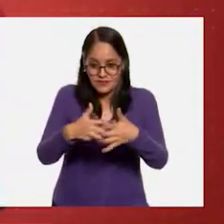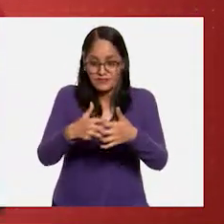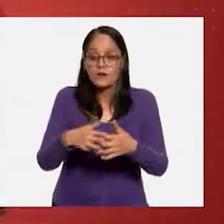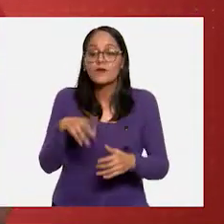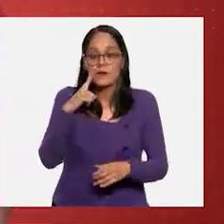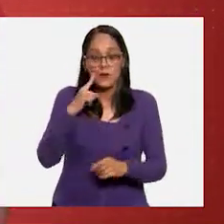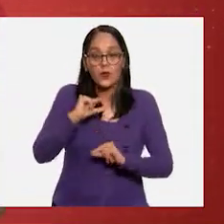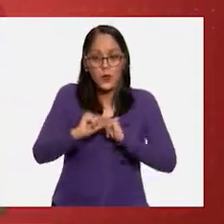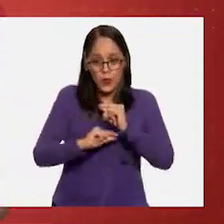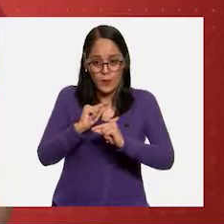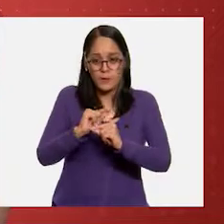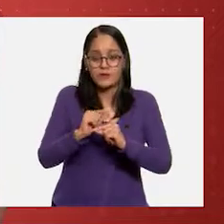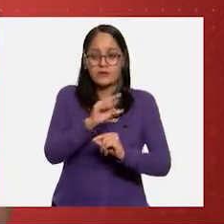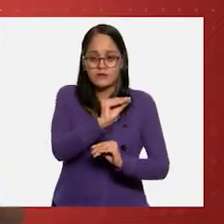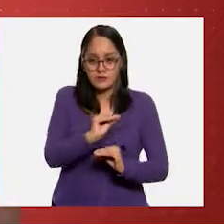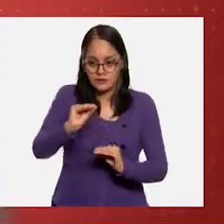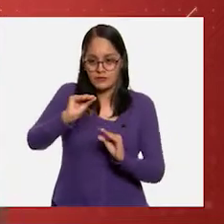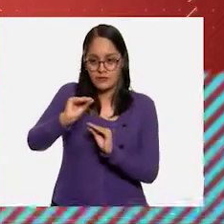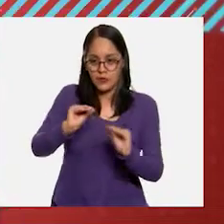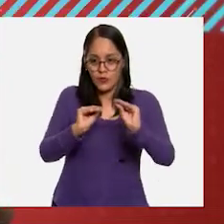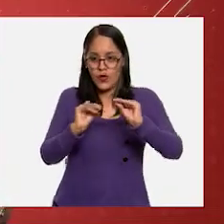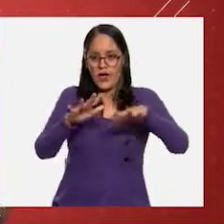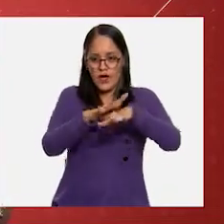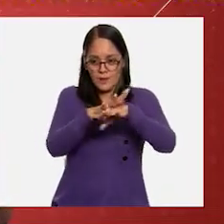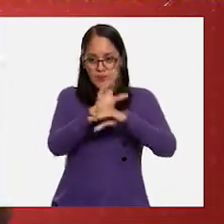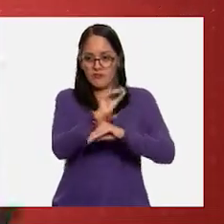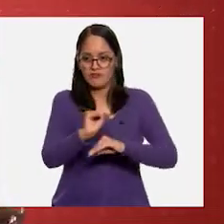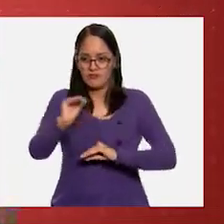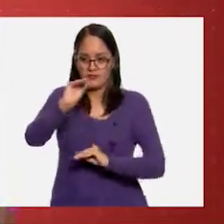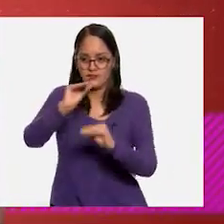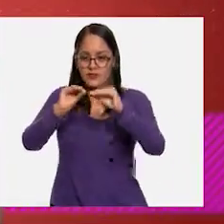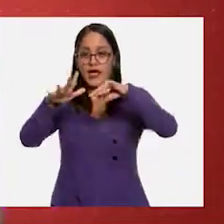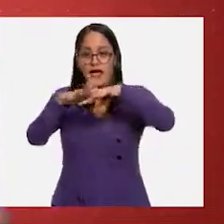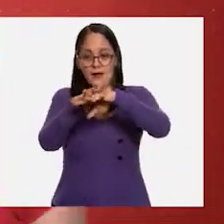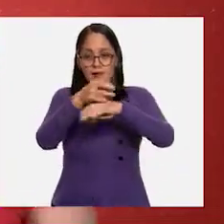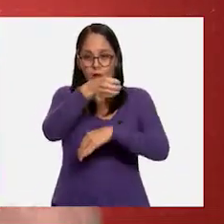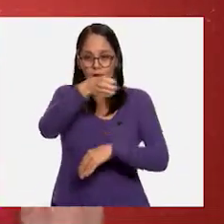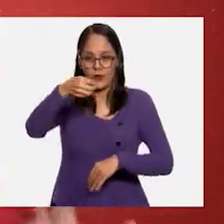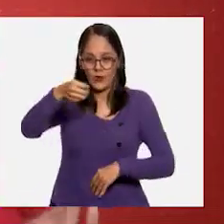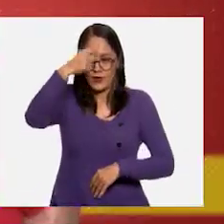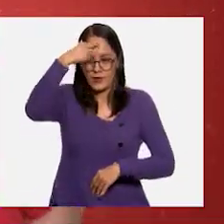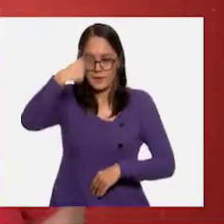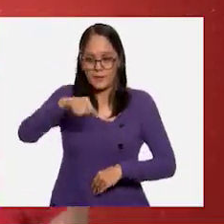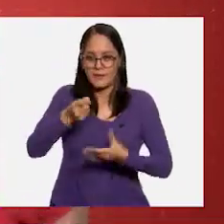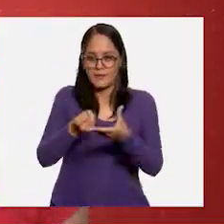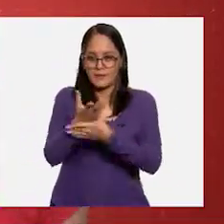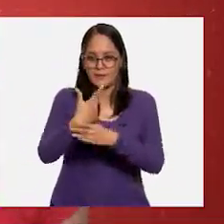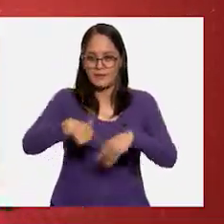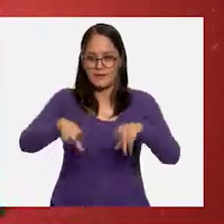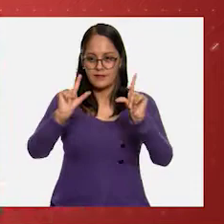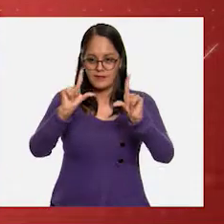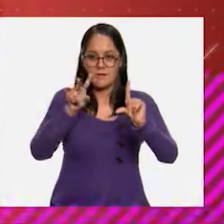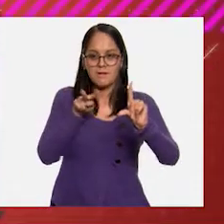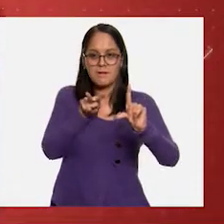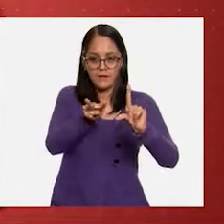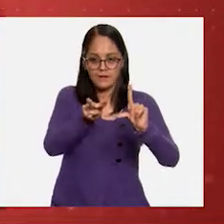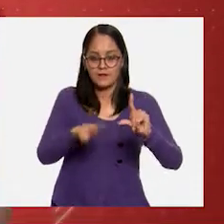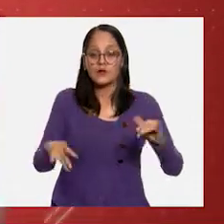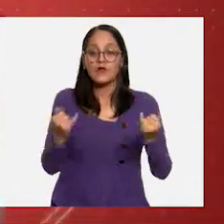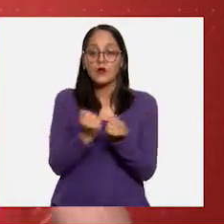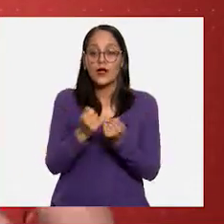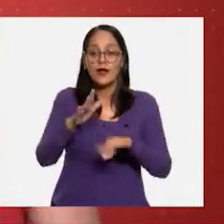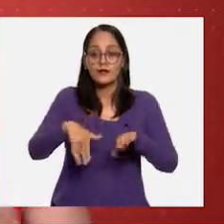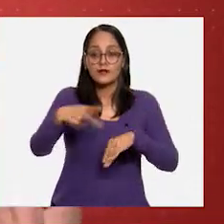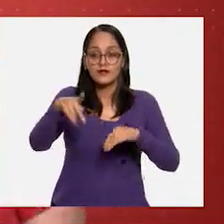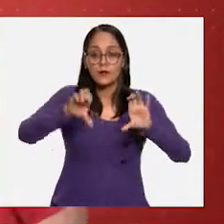y resolviendo la información para arrojar una respuesta o resultado. Dentro de una computadora, cada tarea que